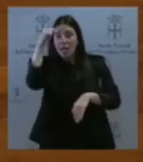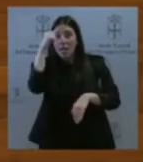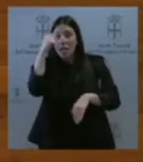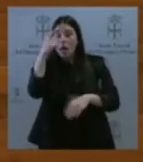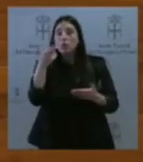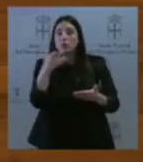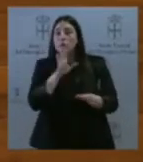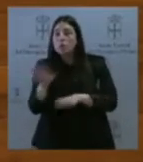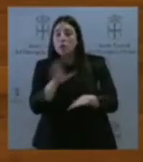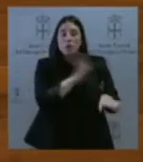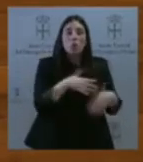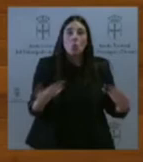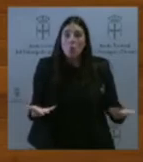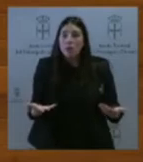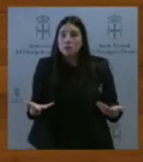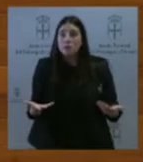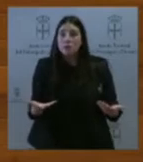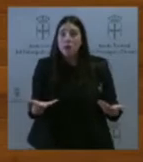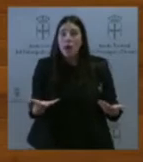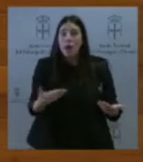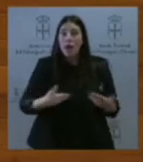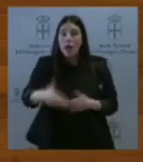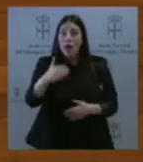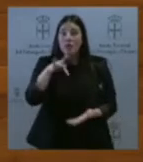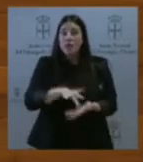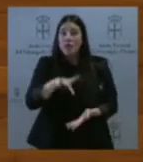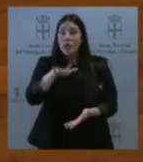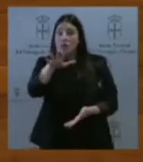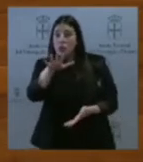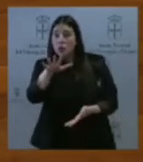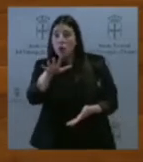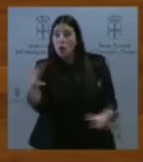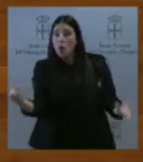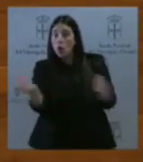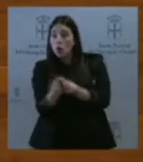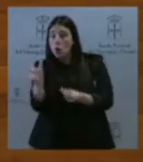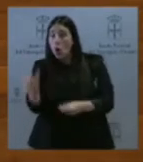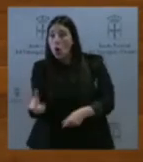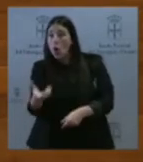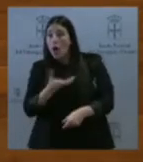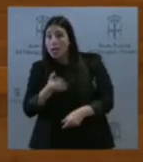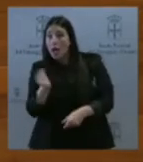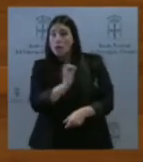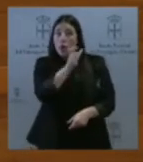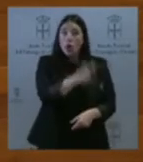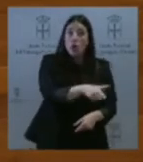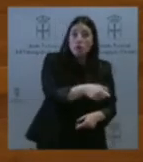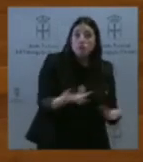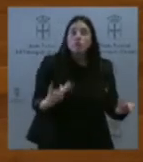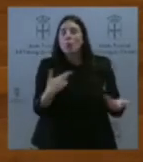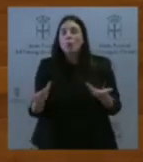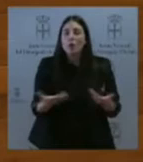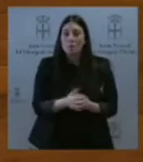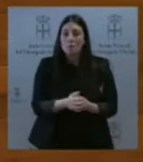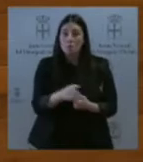próximo día 5? ¿Va a ir de la mano con Venceslao López o con el señor Paniceres? ¿Se siente usted más cómoda junto a María del Mar Díaz,